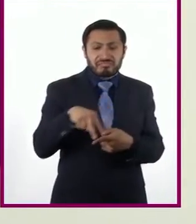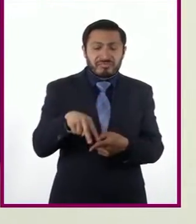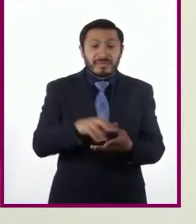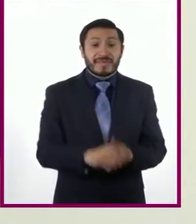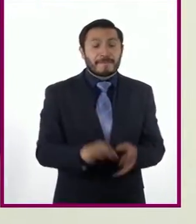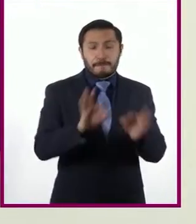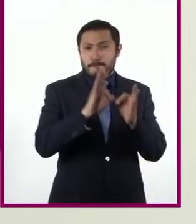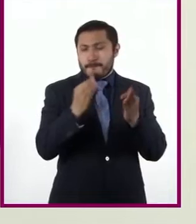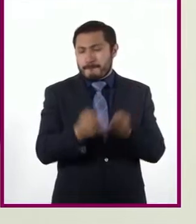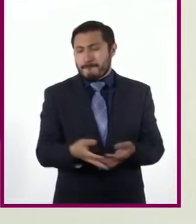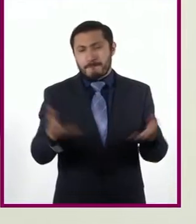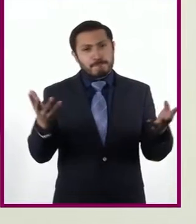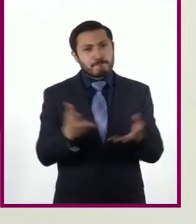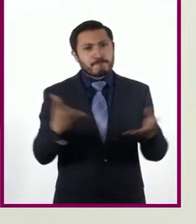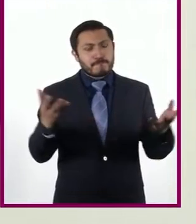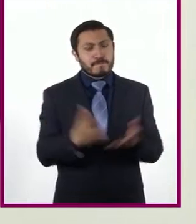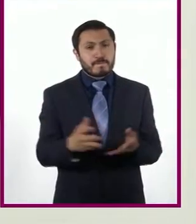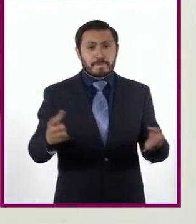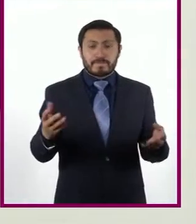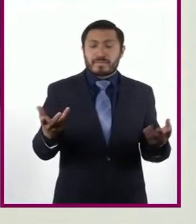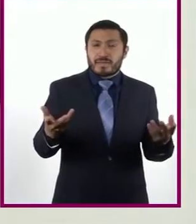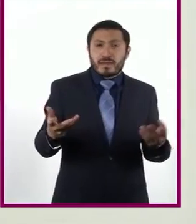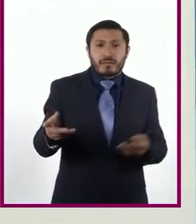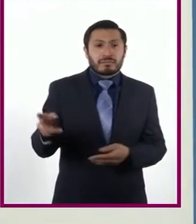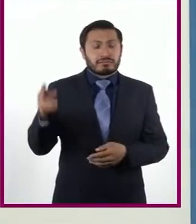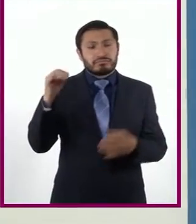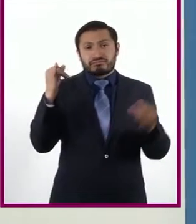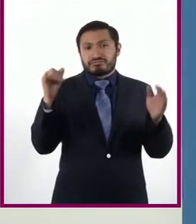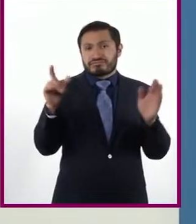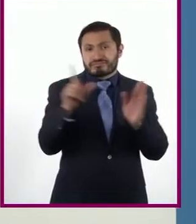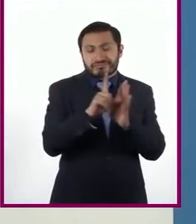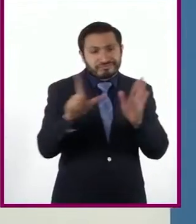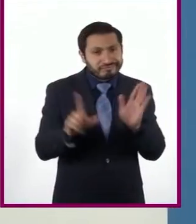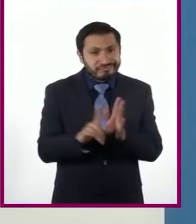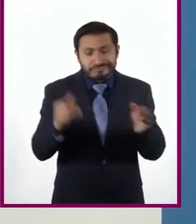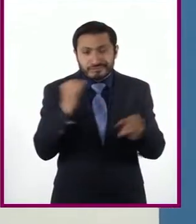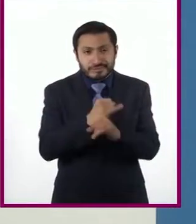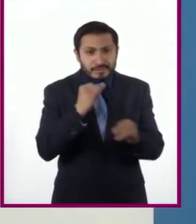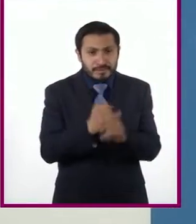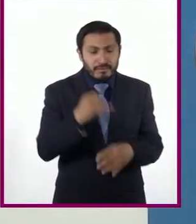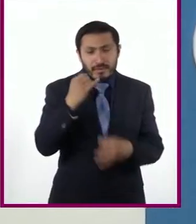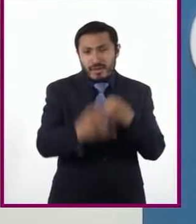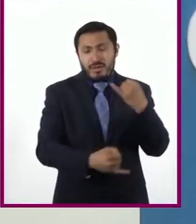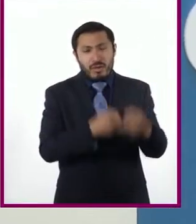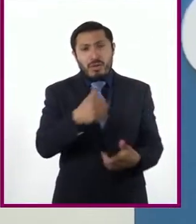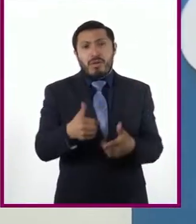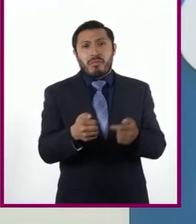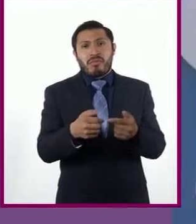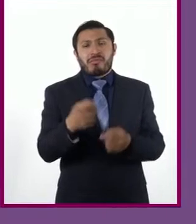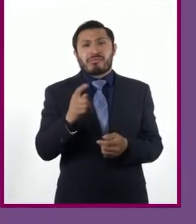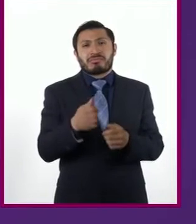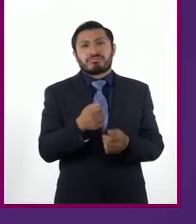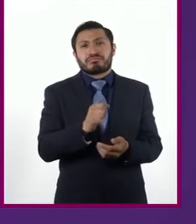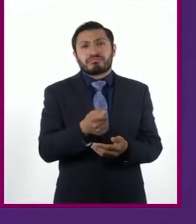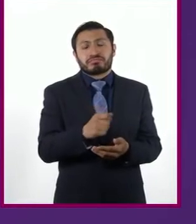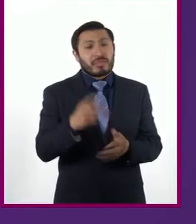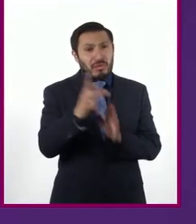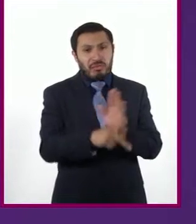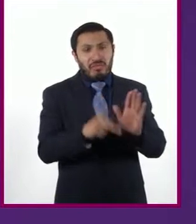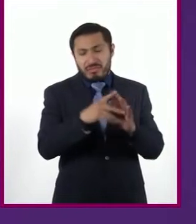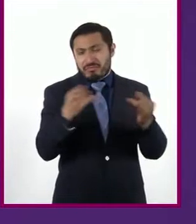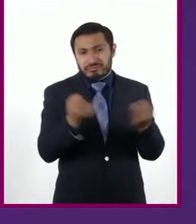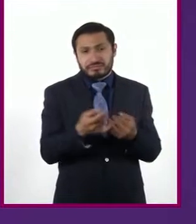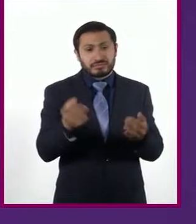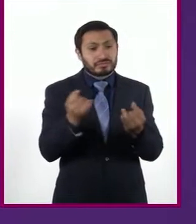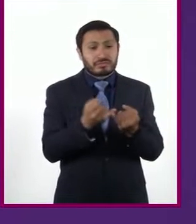o la forma en la que se generan los escenarios virtuales o mundos completos de tus videojuegos y películas favoritas.